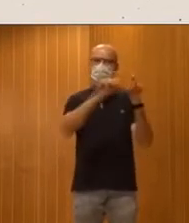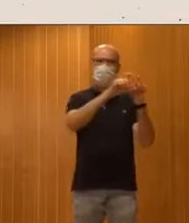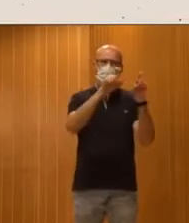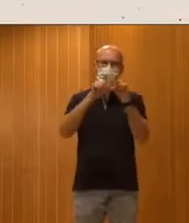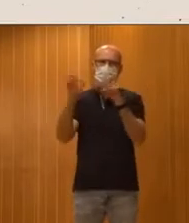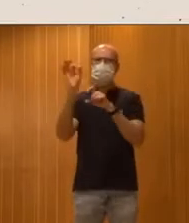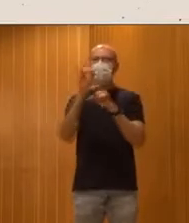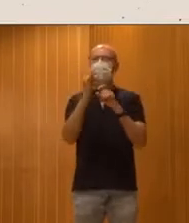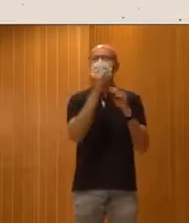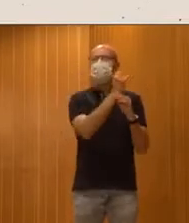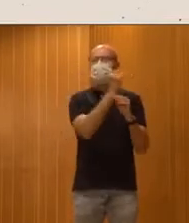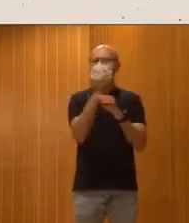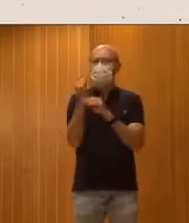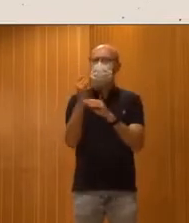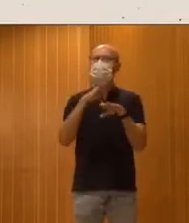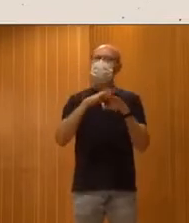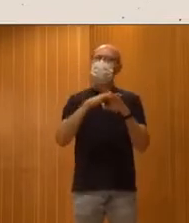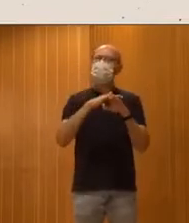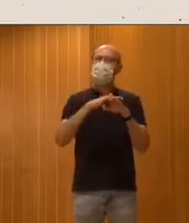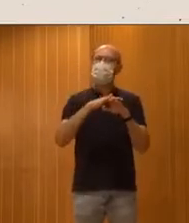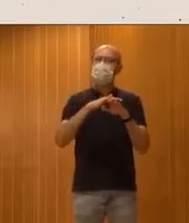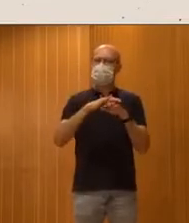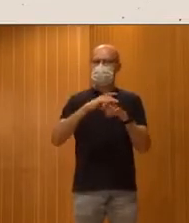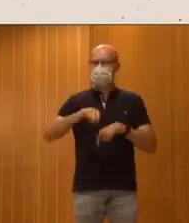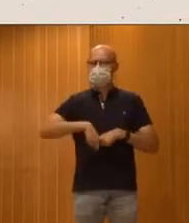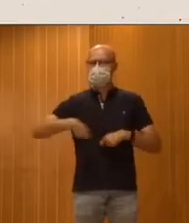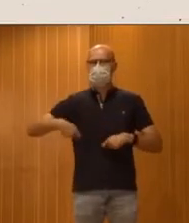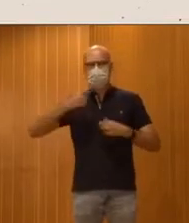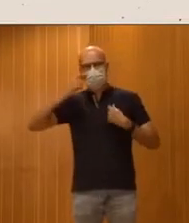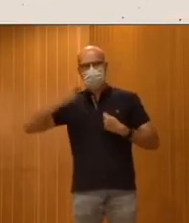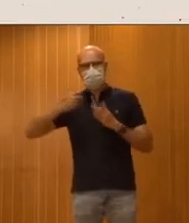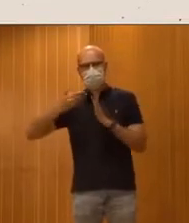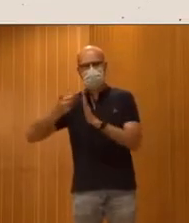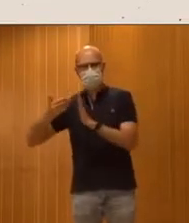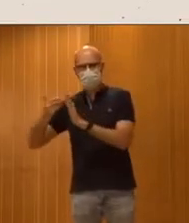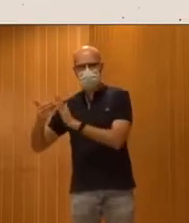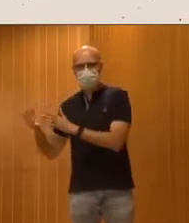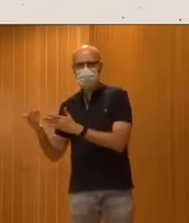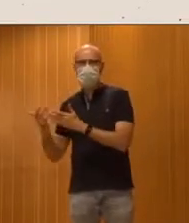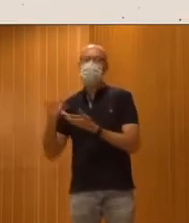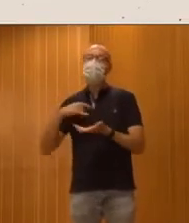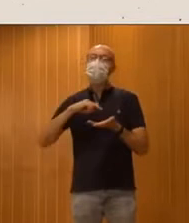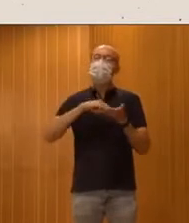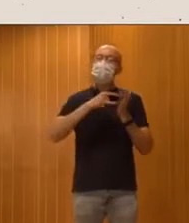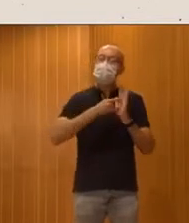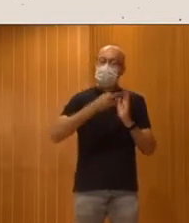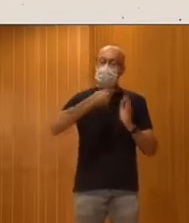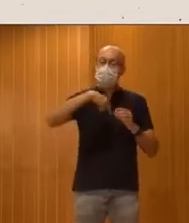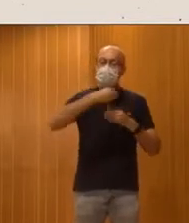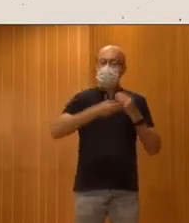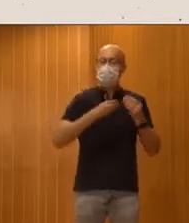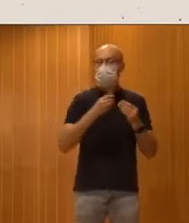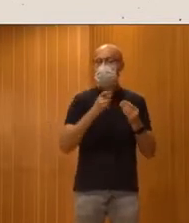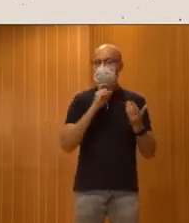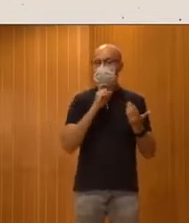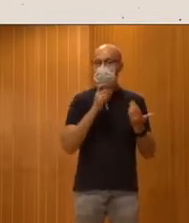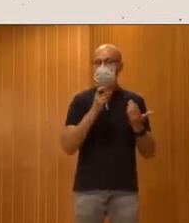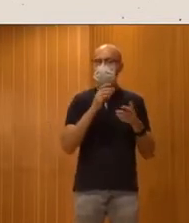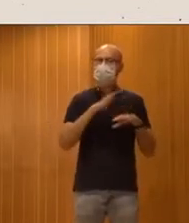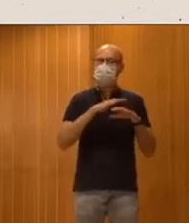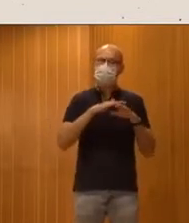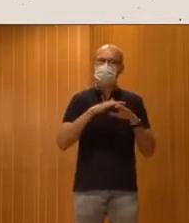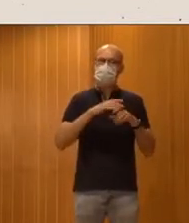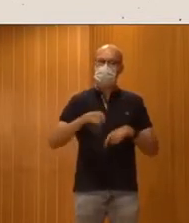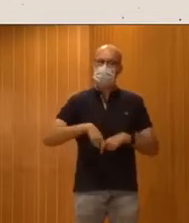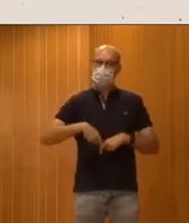a eliminar las sujeciones mecánicas. Y parte de la metodología que utilizamos